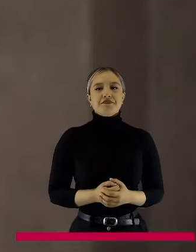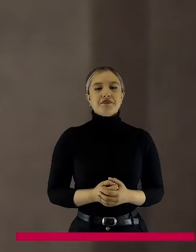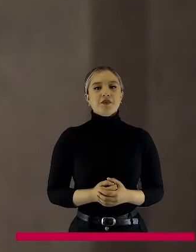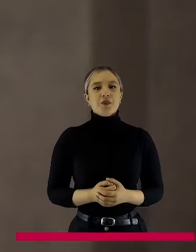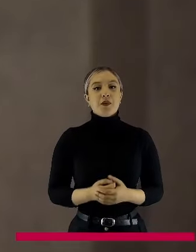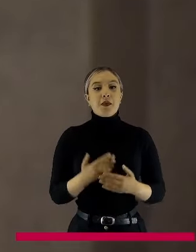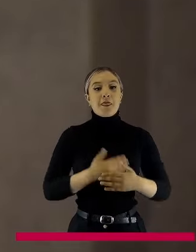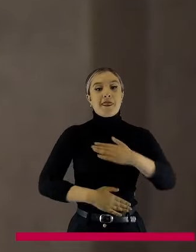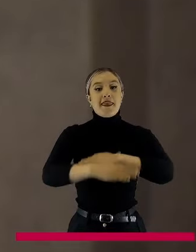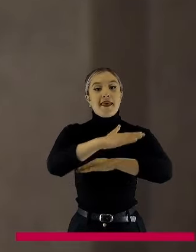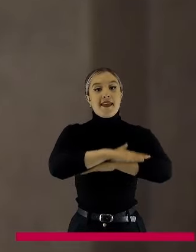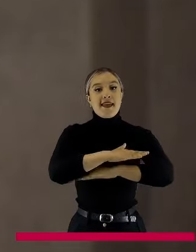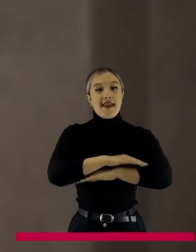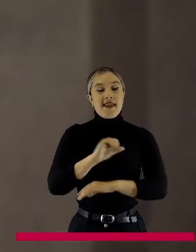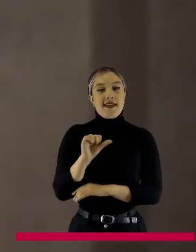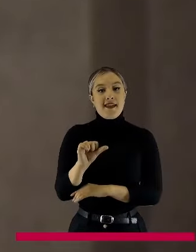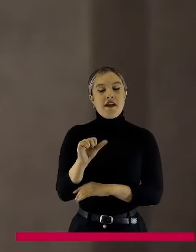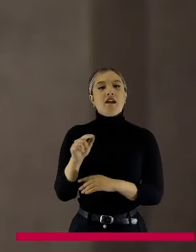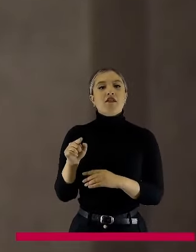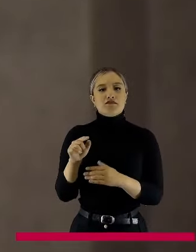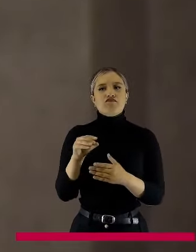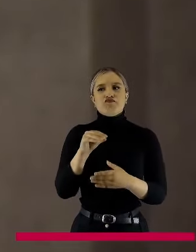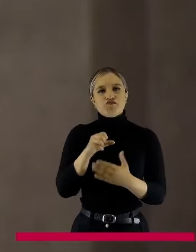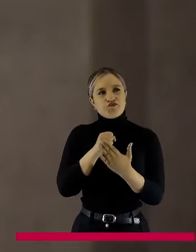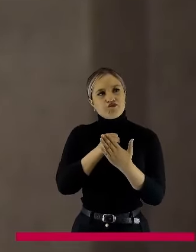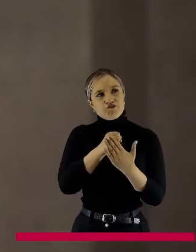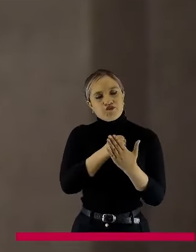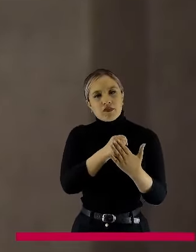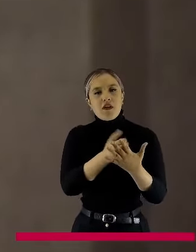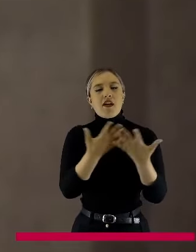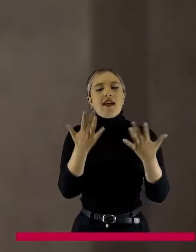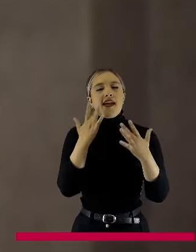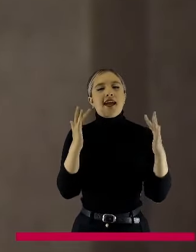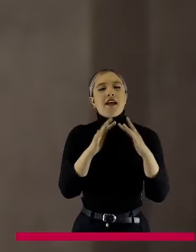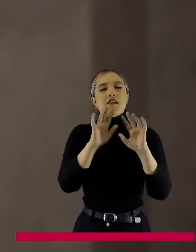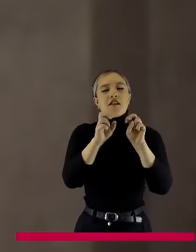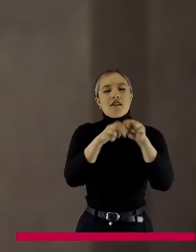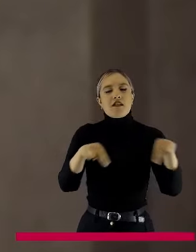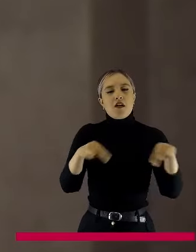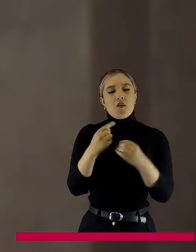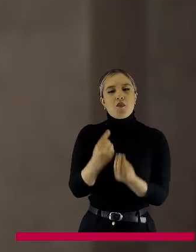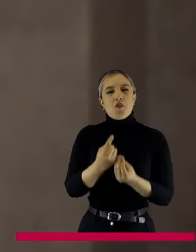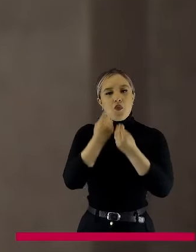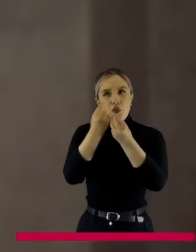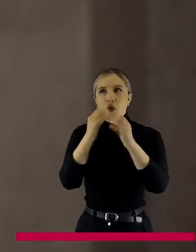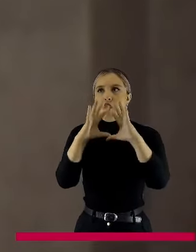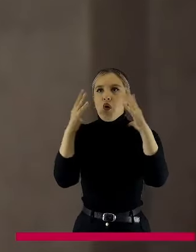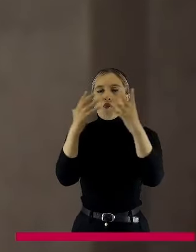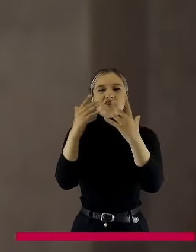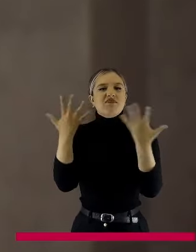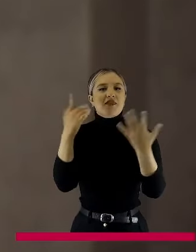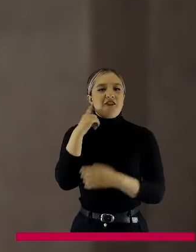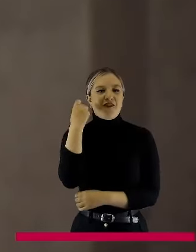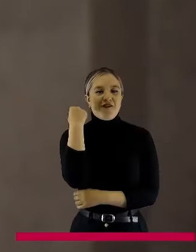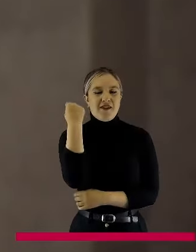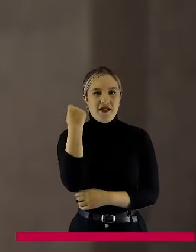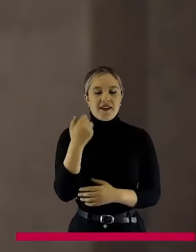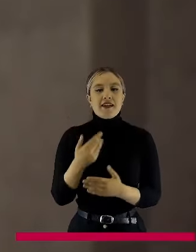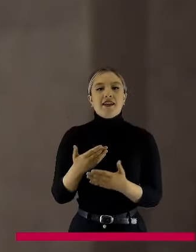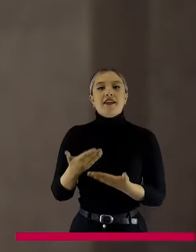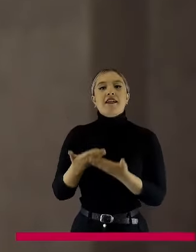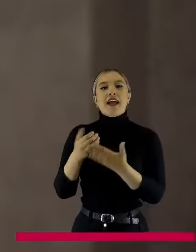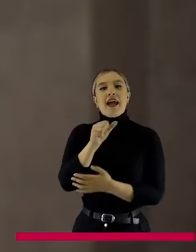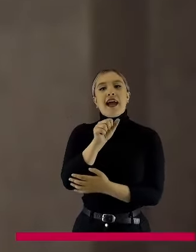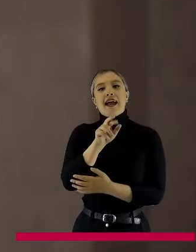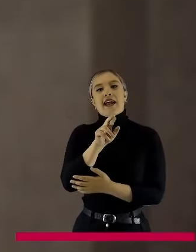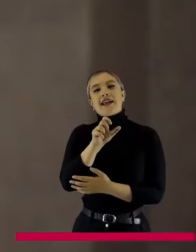la embajadora itinerante para asuntos de género y política global feminista, Arlene